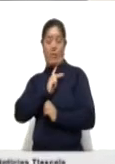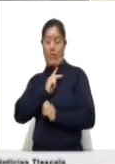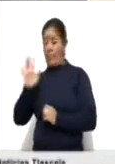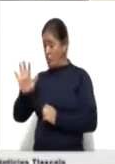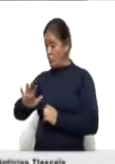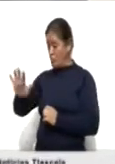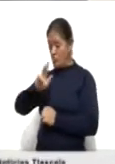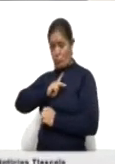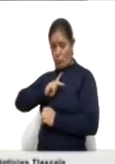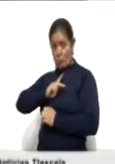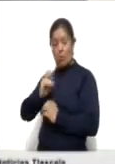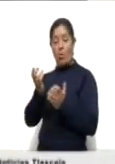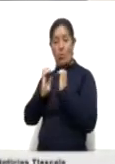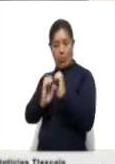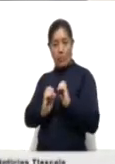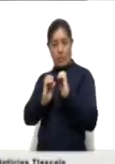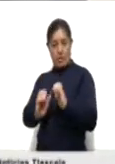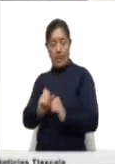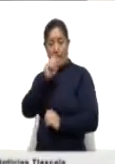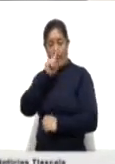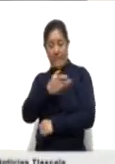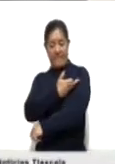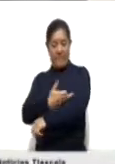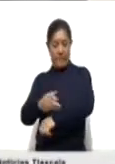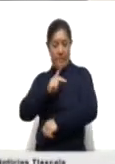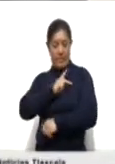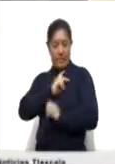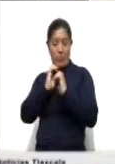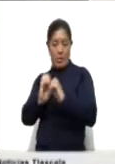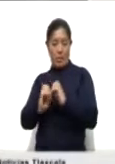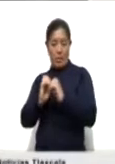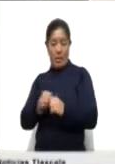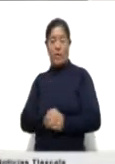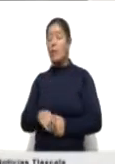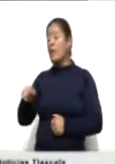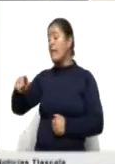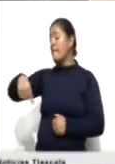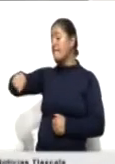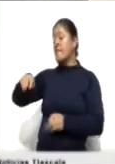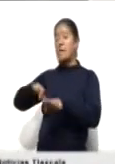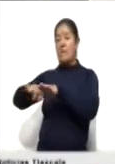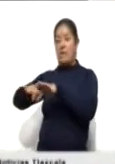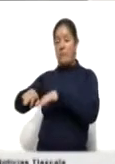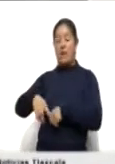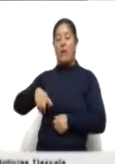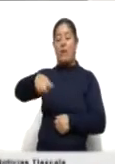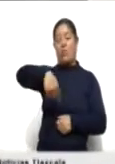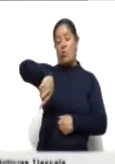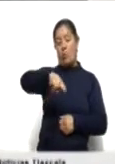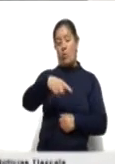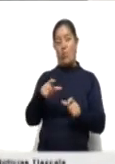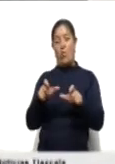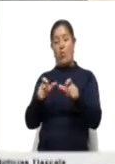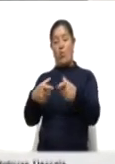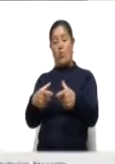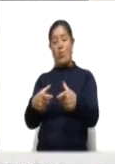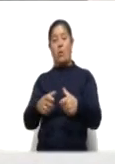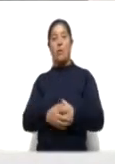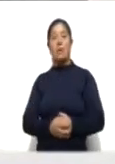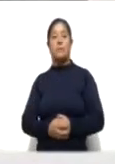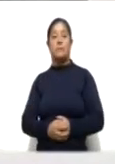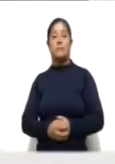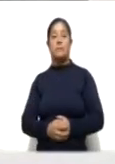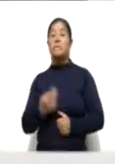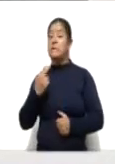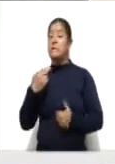y pues así como en cadenita, en el lugar donde laboramos, en el lugar donde tenemos la